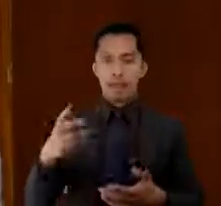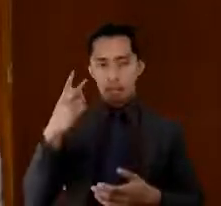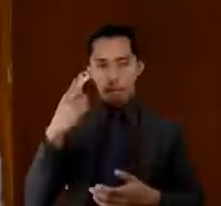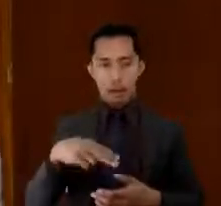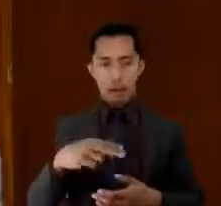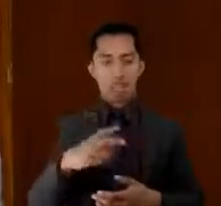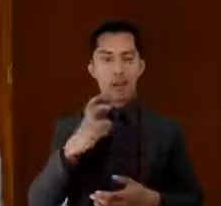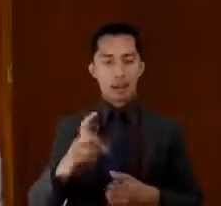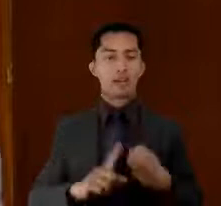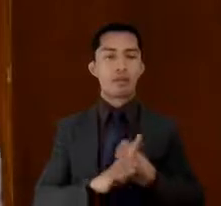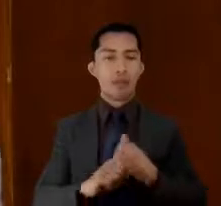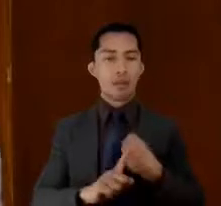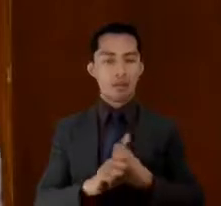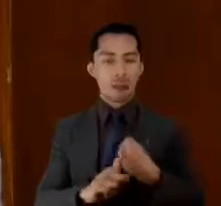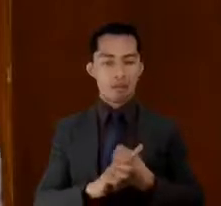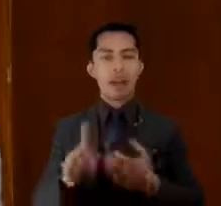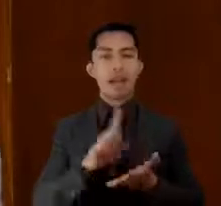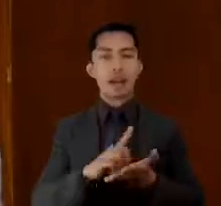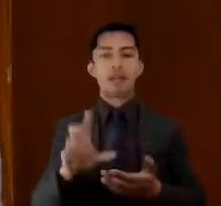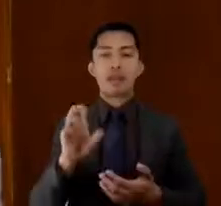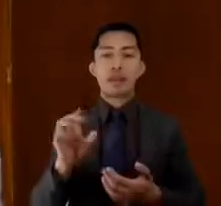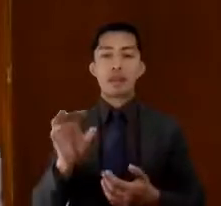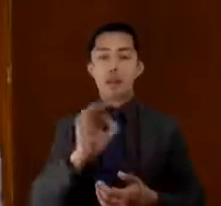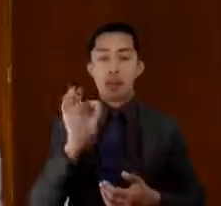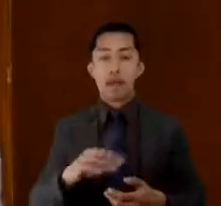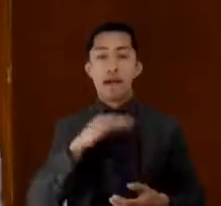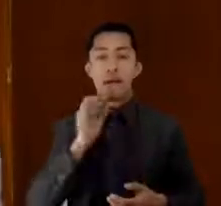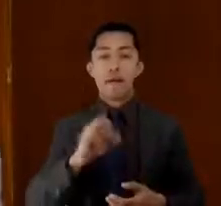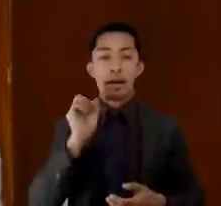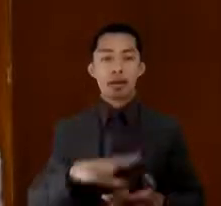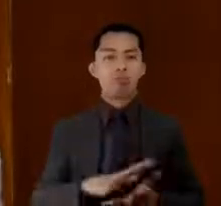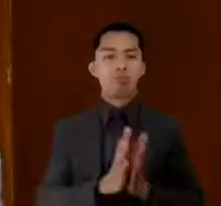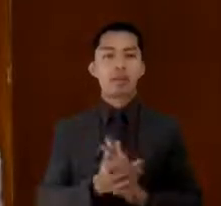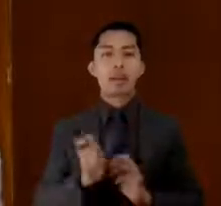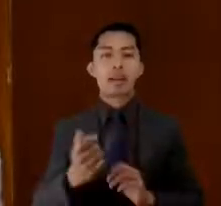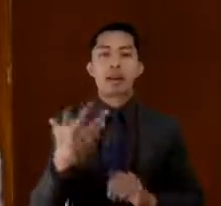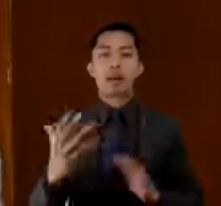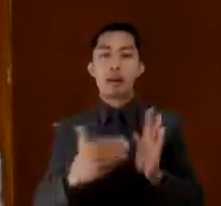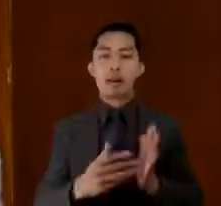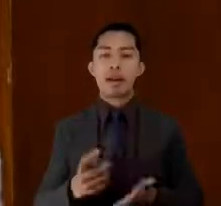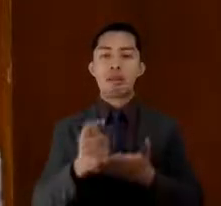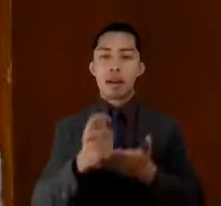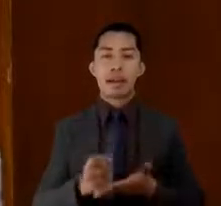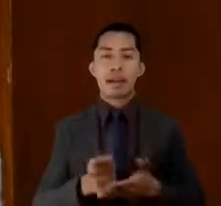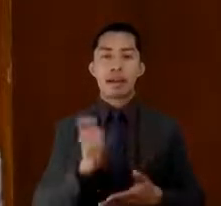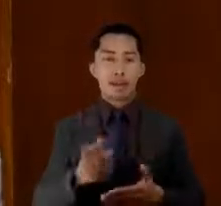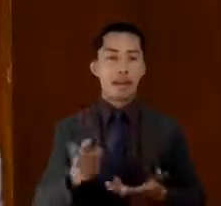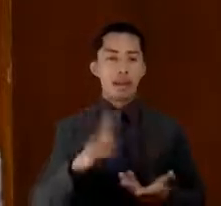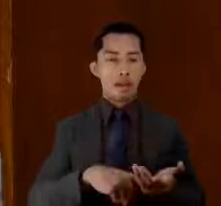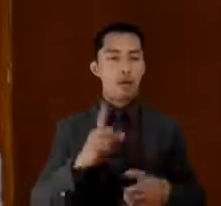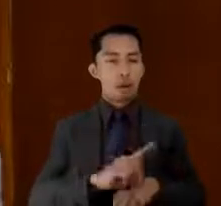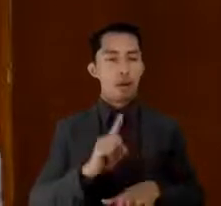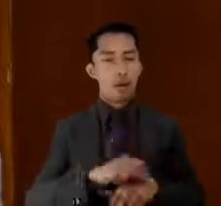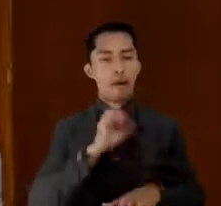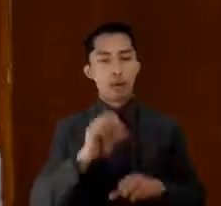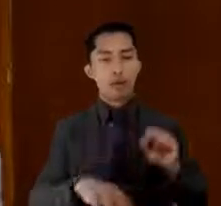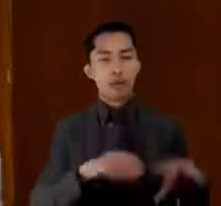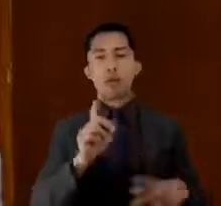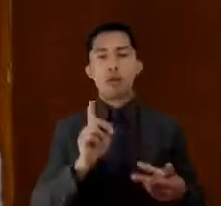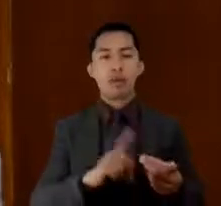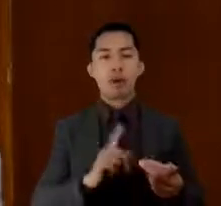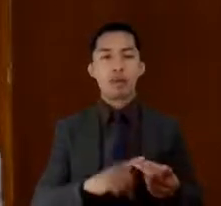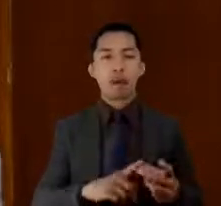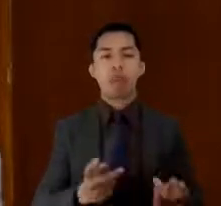Esta situación ha culminado en el hecho de que el 30% de la basura, es decir, 5.000 toneladas de residuos diarios, sean arrojados de